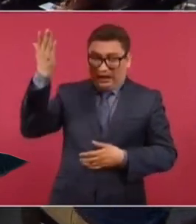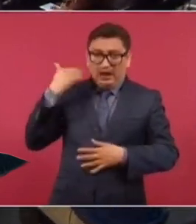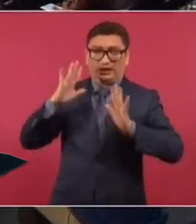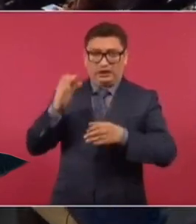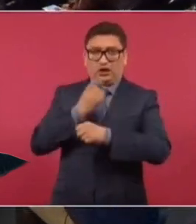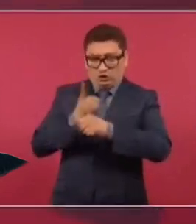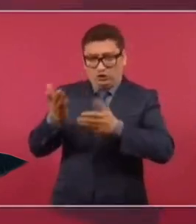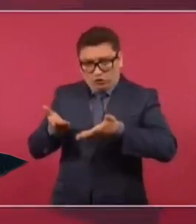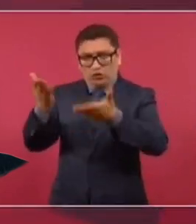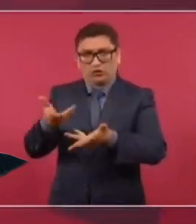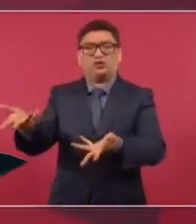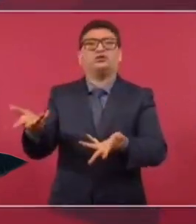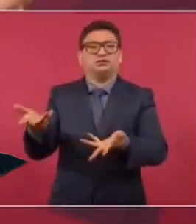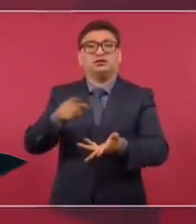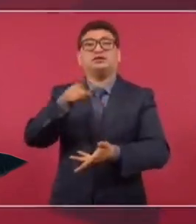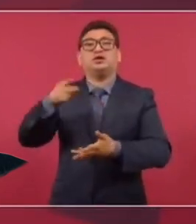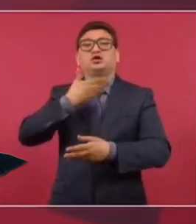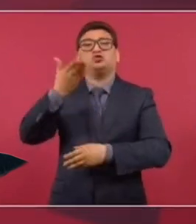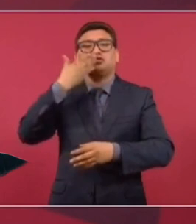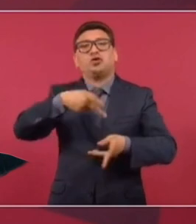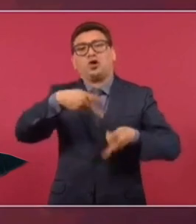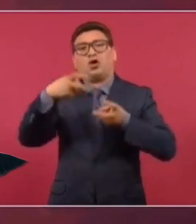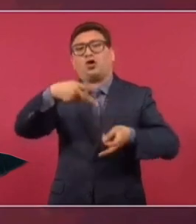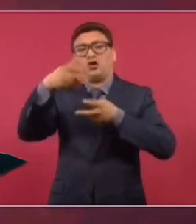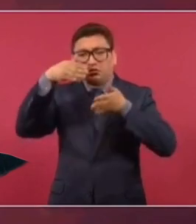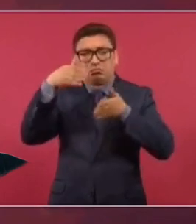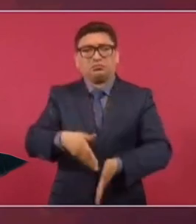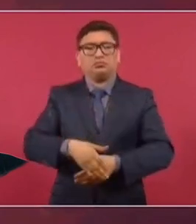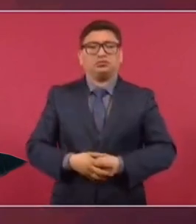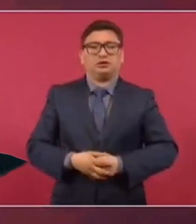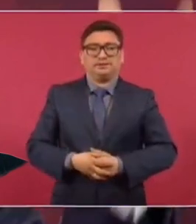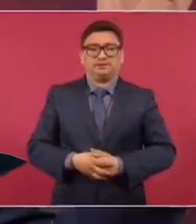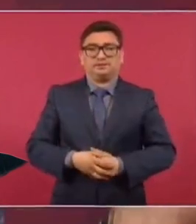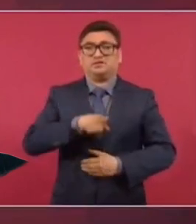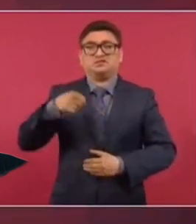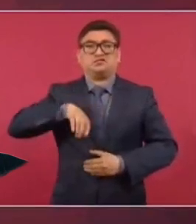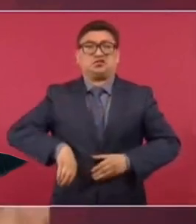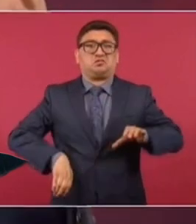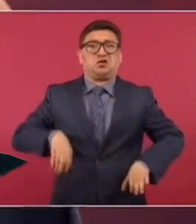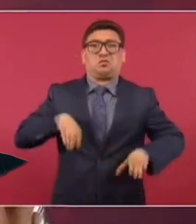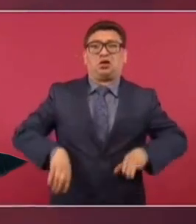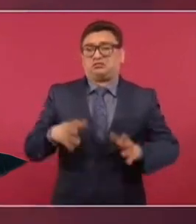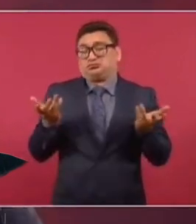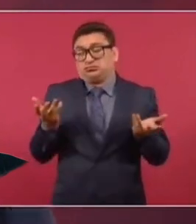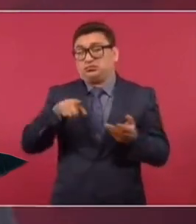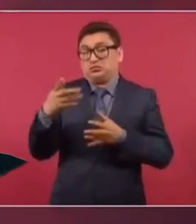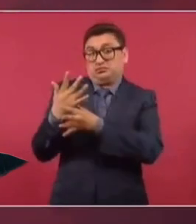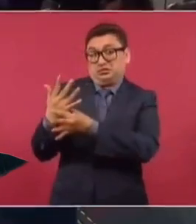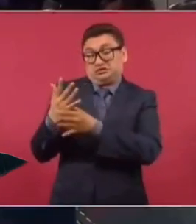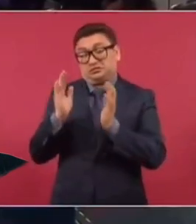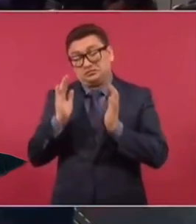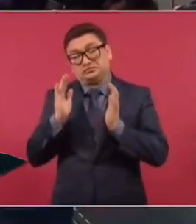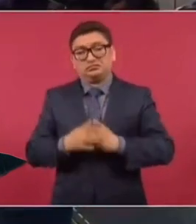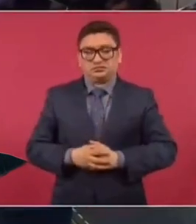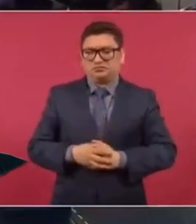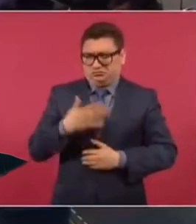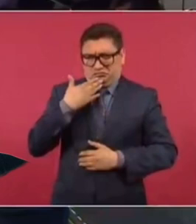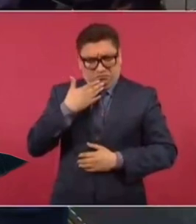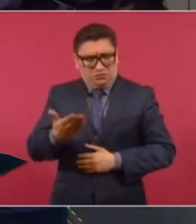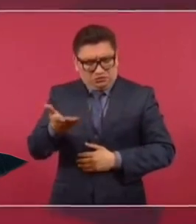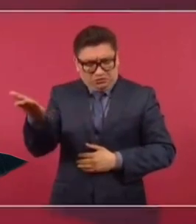oportunidad y se dedicaron a robar, a saquear. Pero eso que dicen, pues es